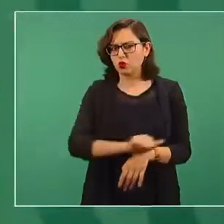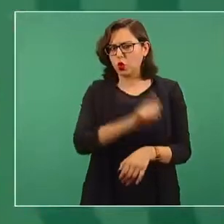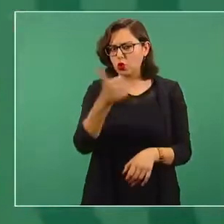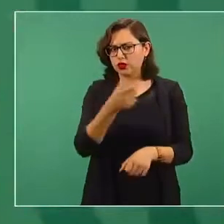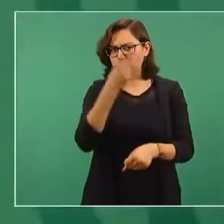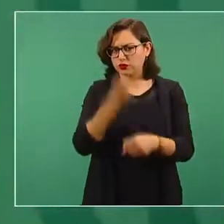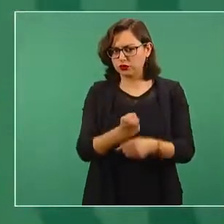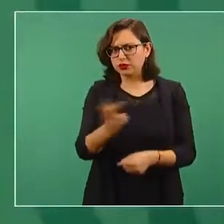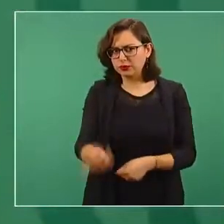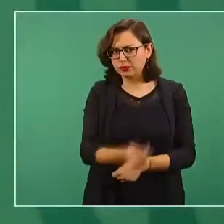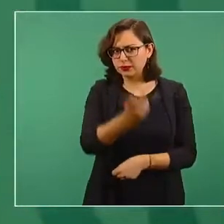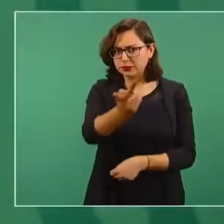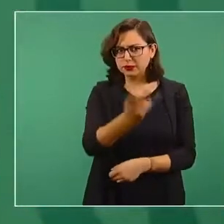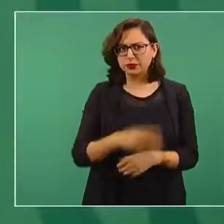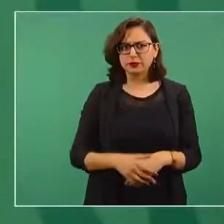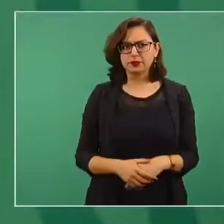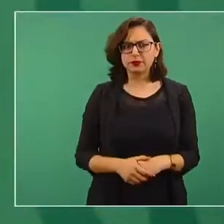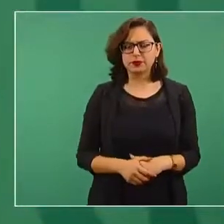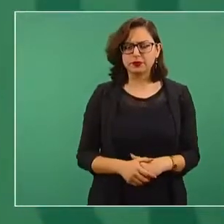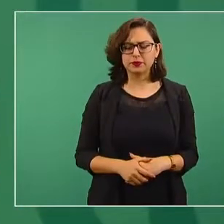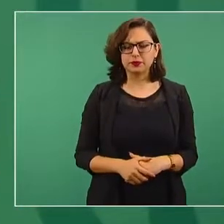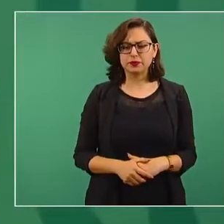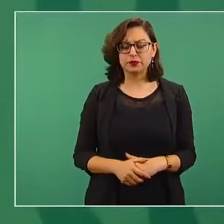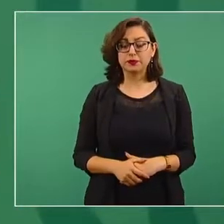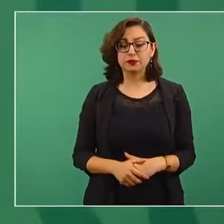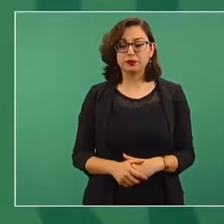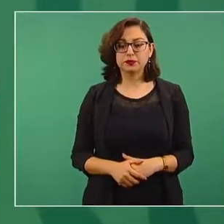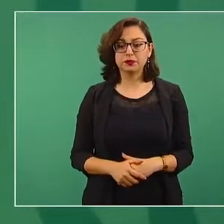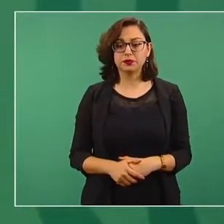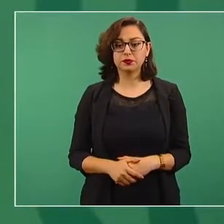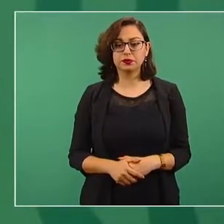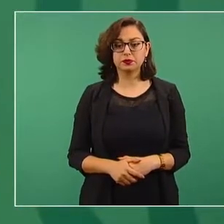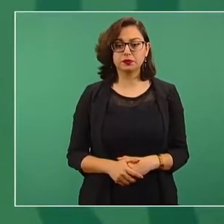Sí, pues es muy